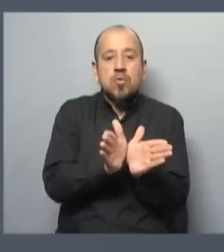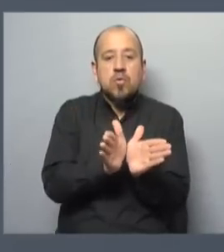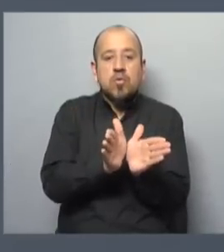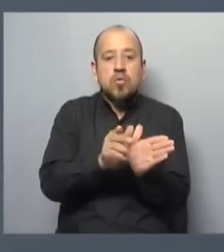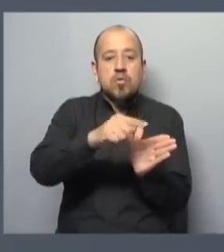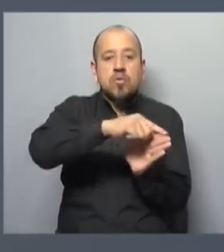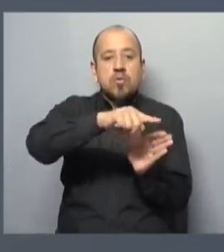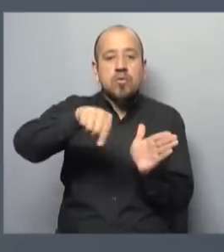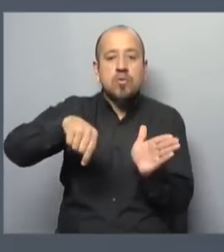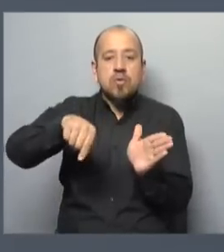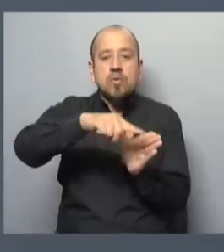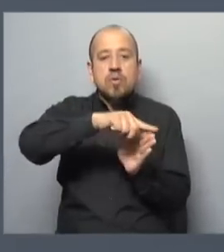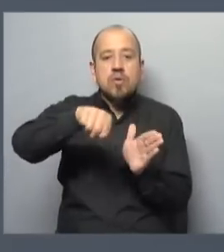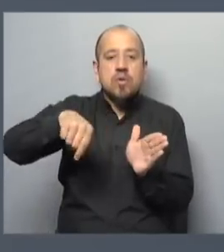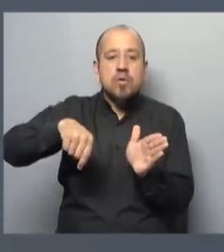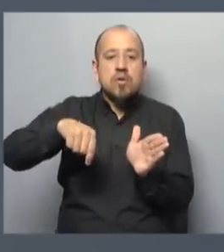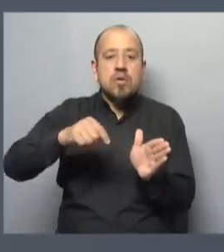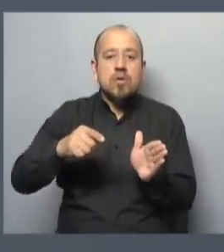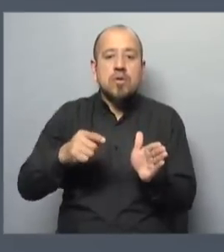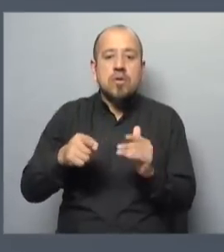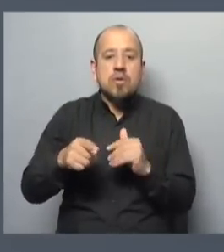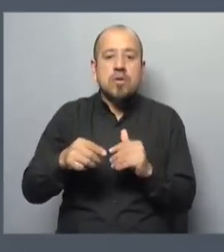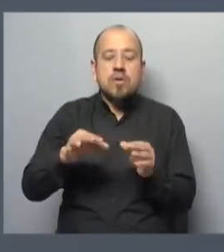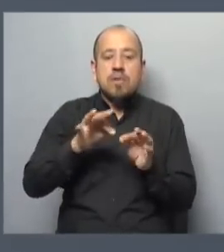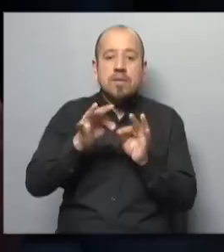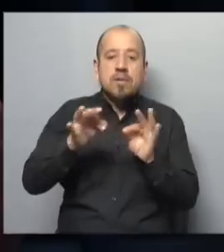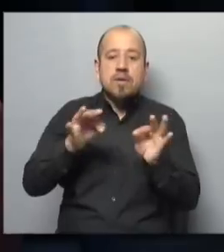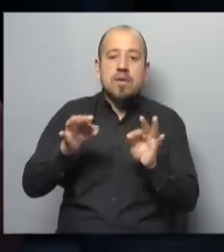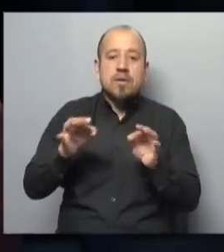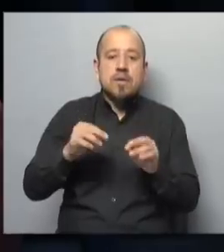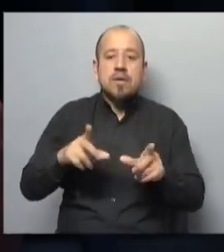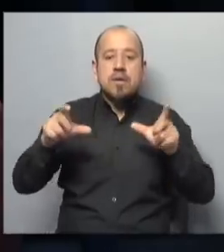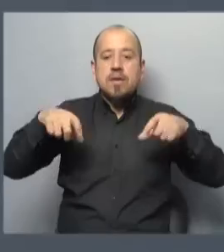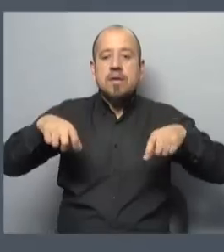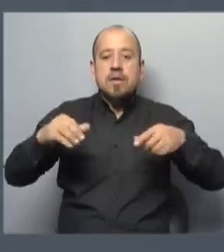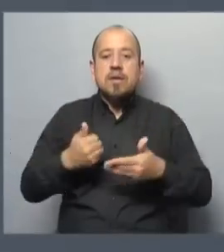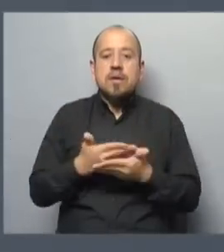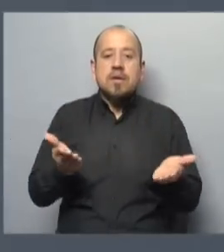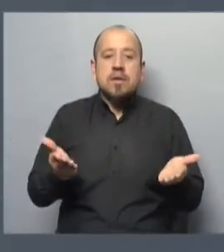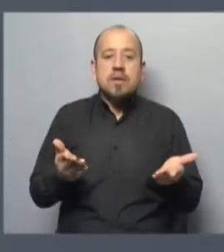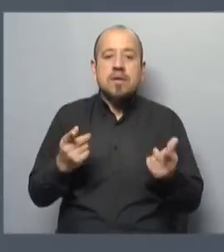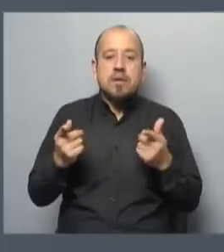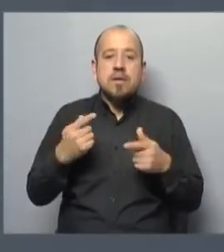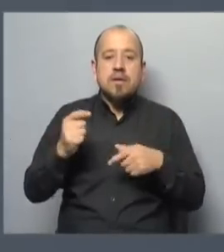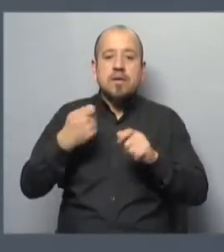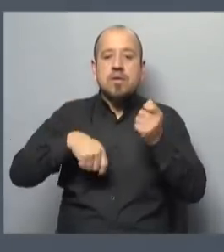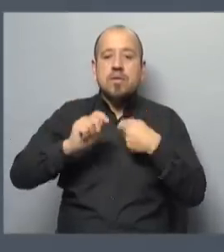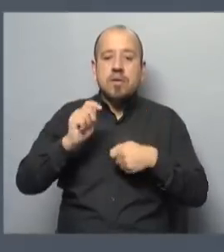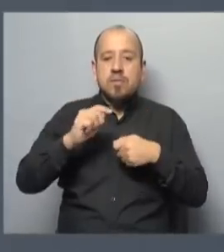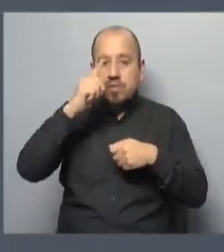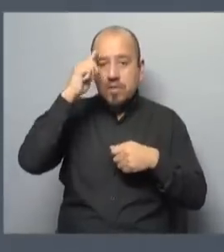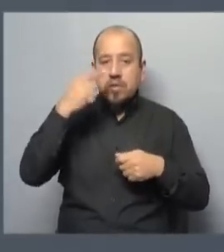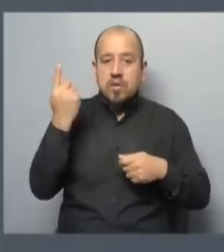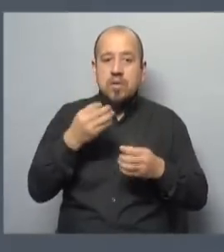con alguna enfermedad porque estaba estaba mala medida la cancha era impresentable eso es lo que vendemos nosotros al exterior por eso